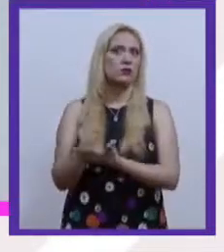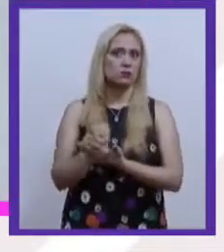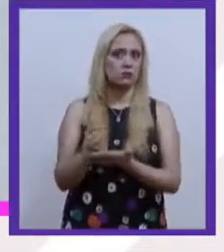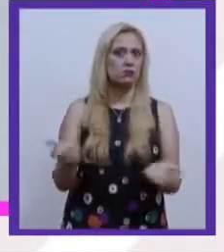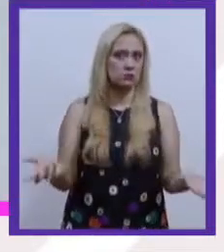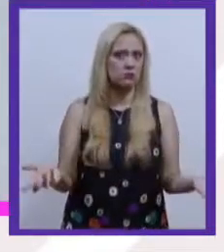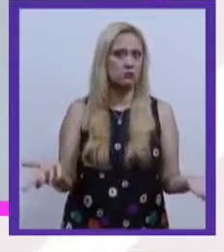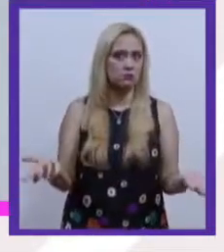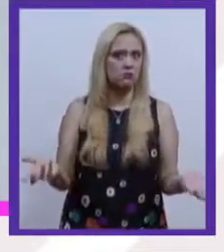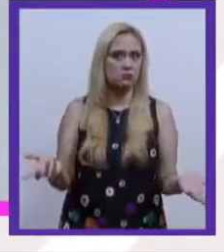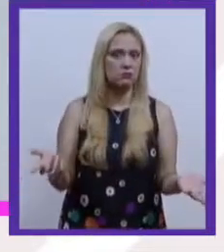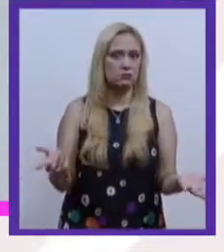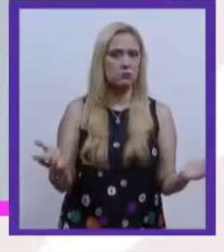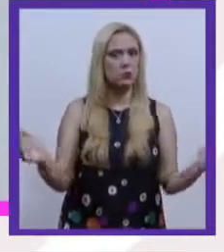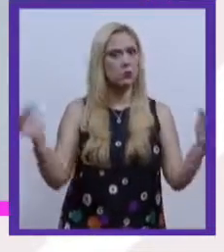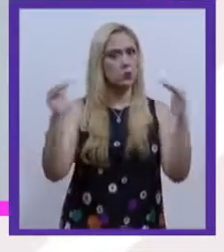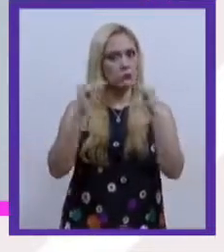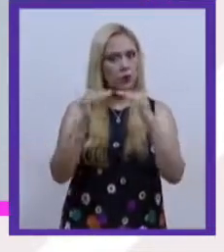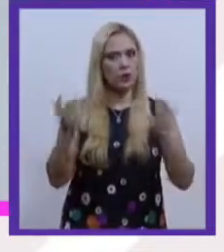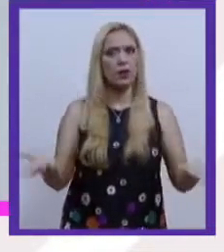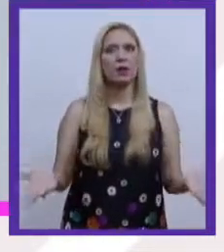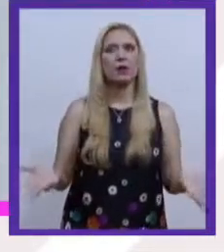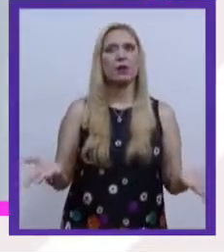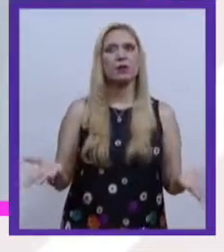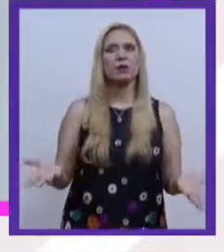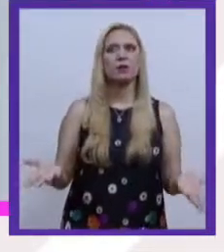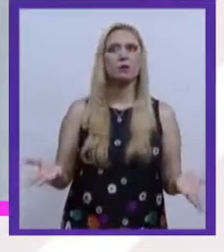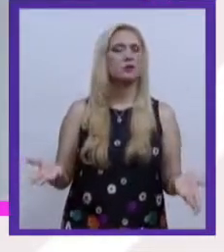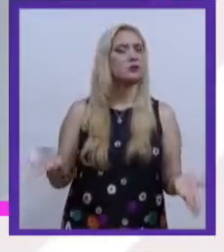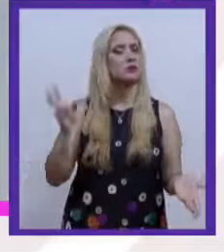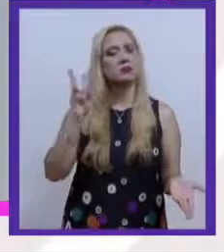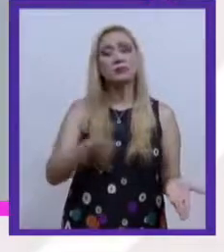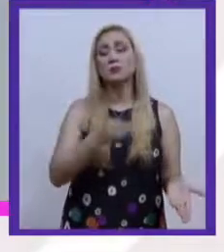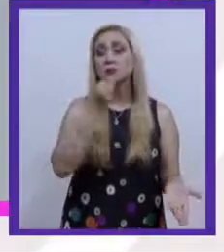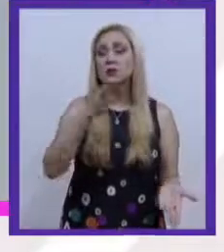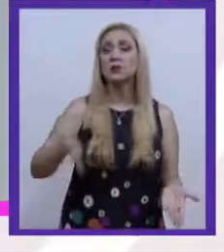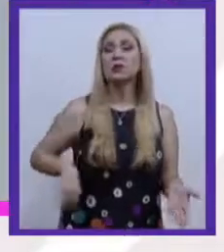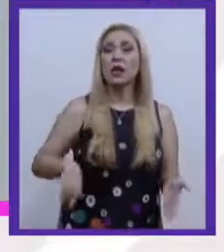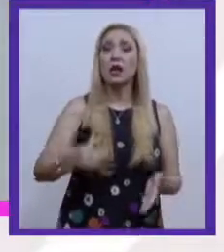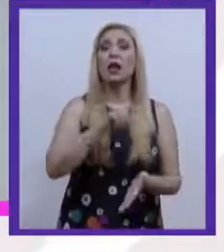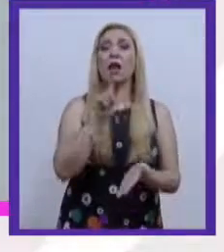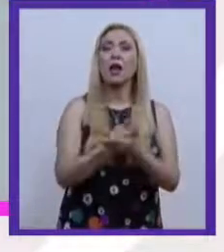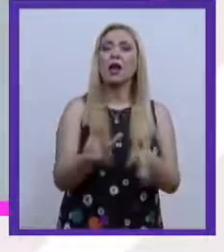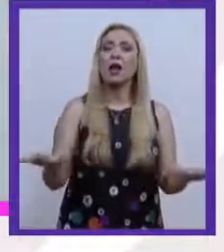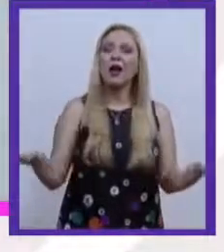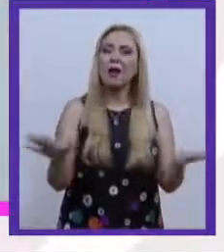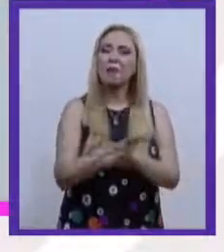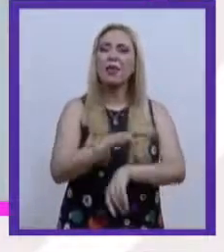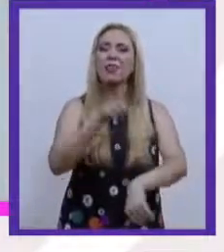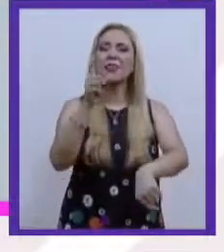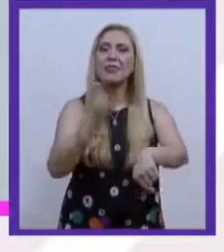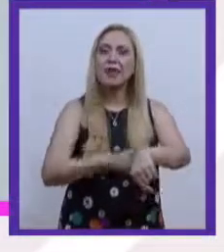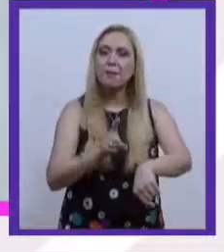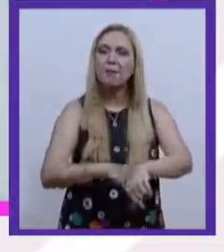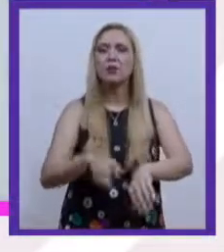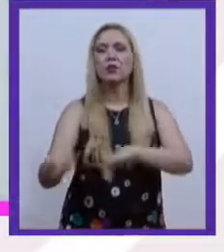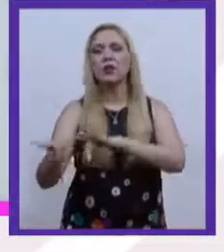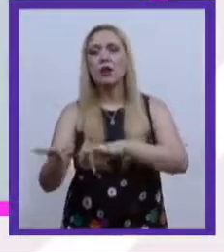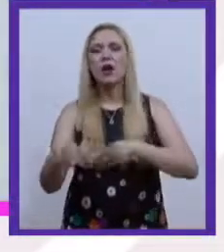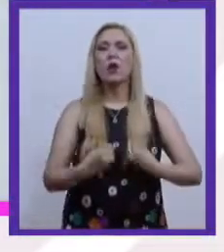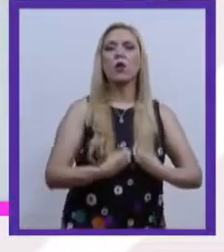también a igualar estas tareas, ¿no? Pero muy interesante esta ley de cambiar los tiempos de la vida y del